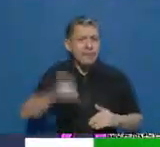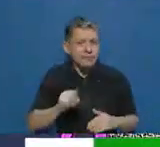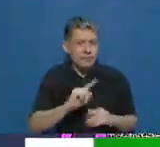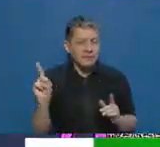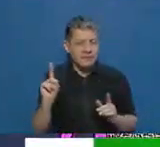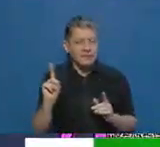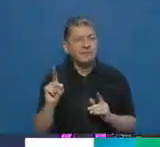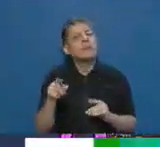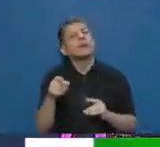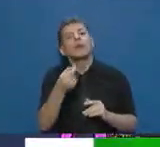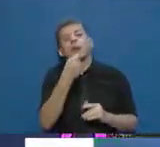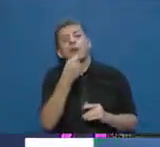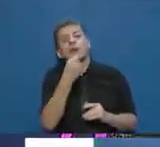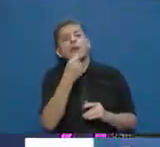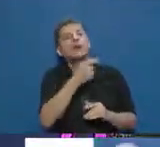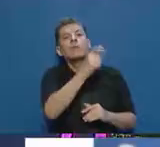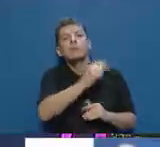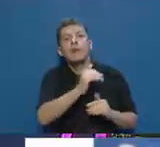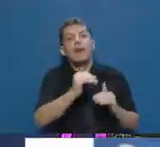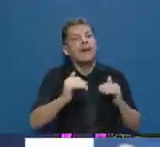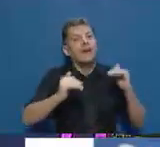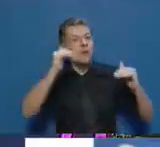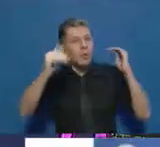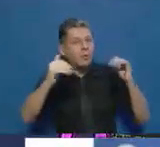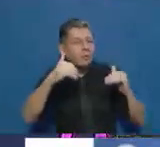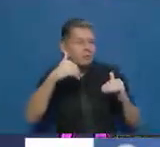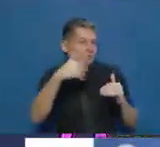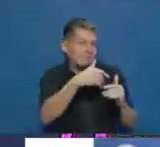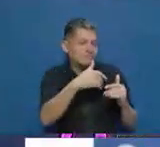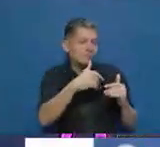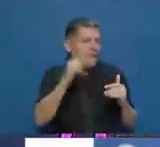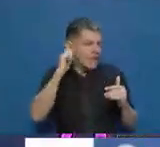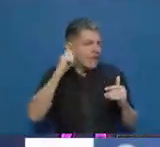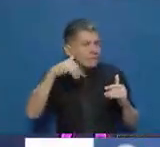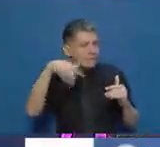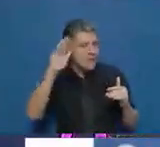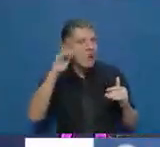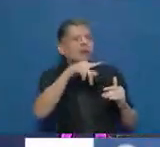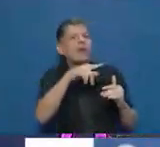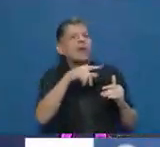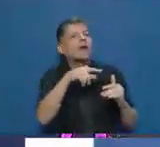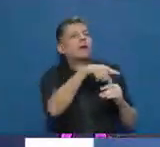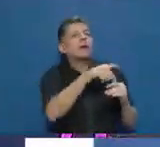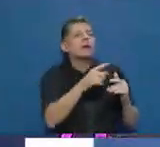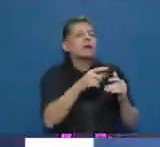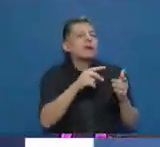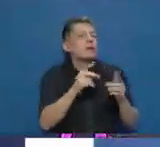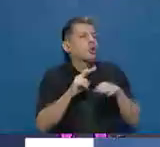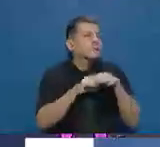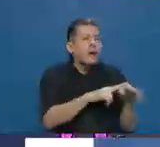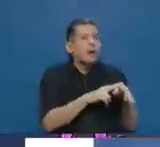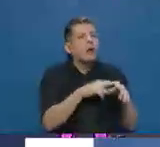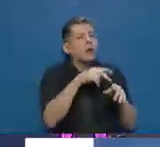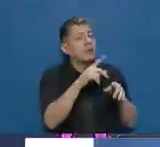que son mayores o algunos que por ahí, además de hacer deporte, también fuma. ¿Hay algún consejo